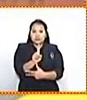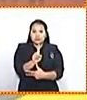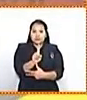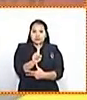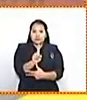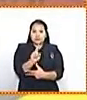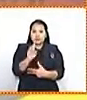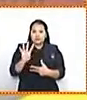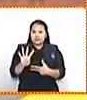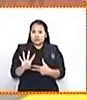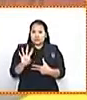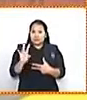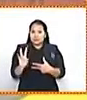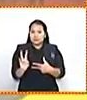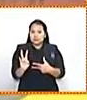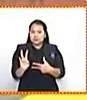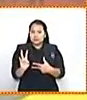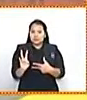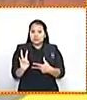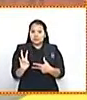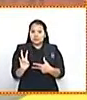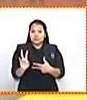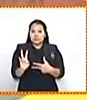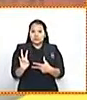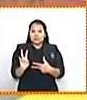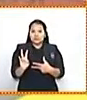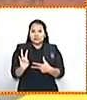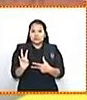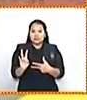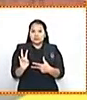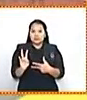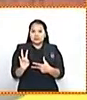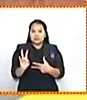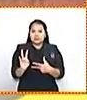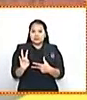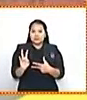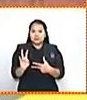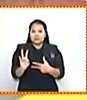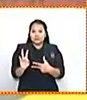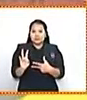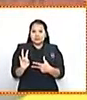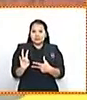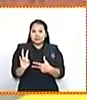es el 47, tercer y decisivo número ganador.